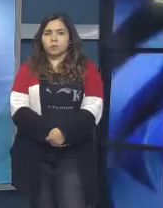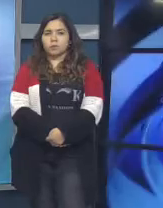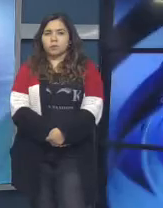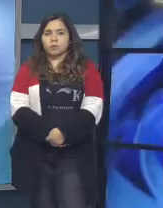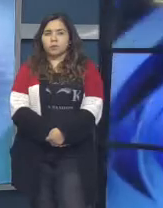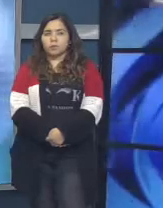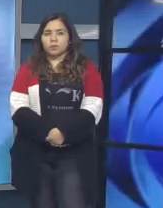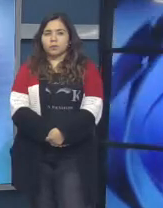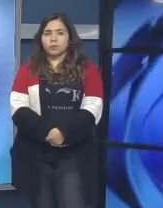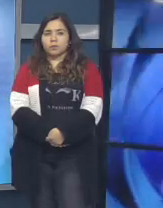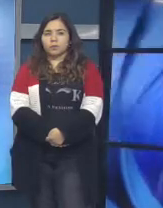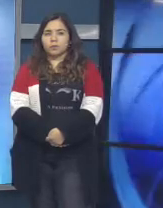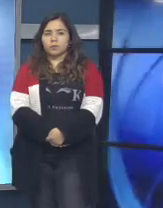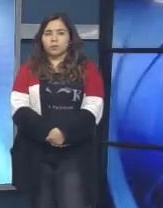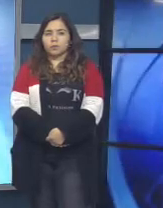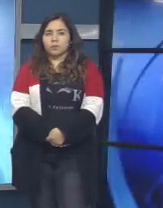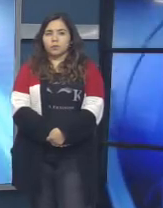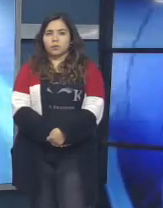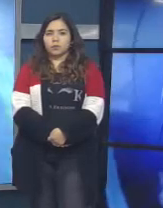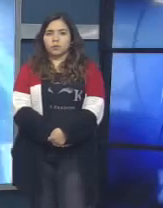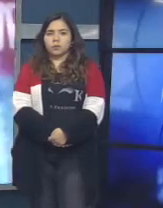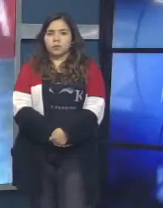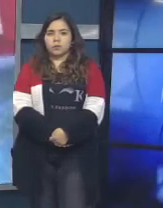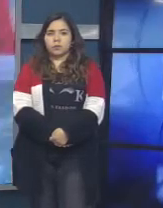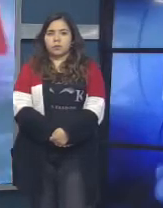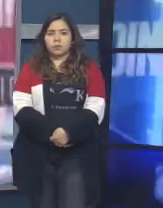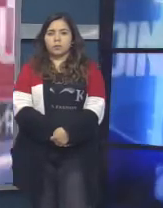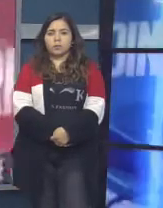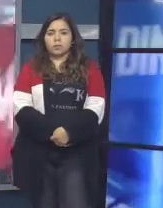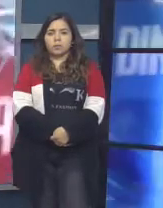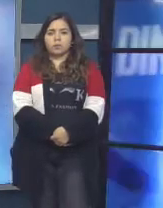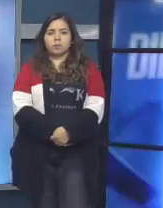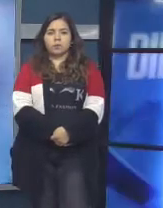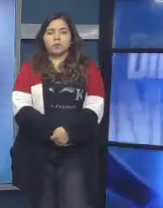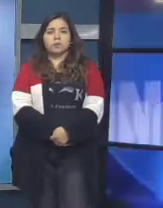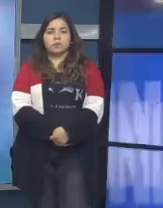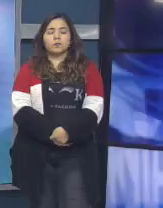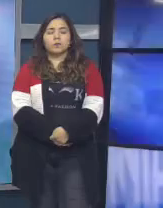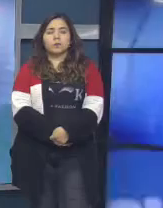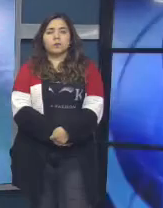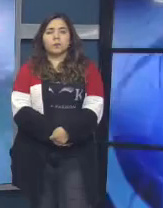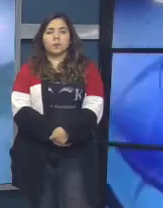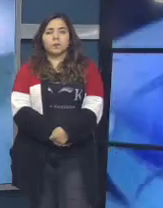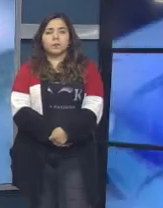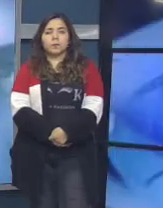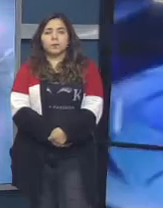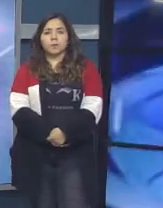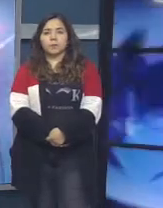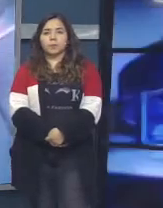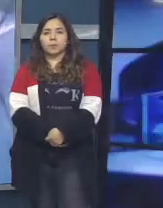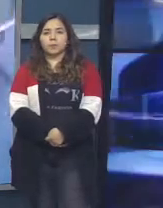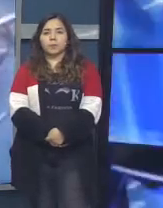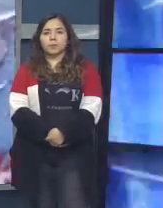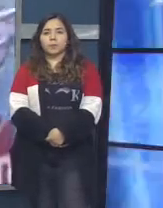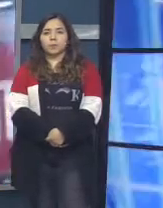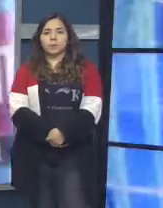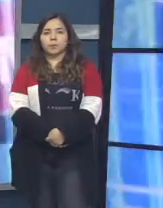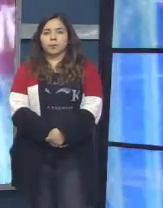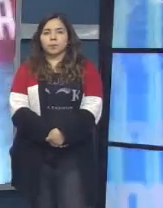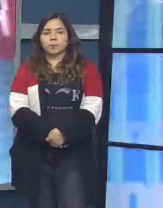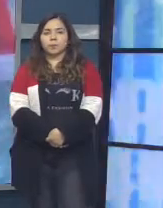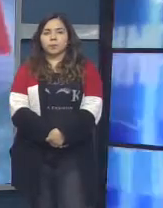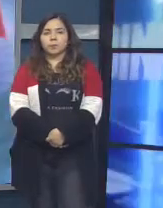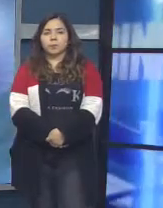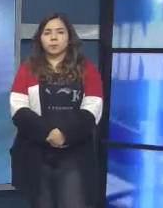donde el elemento fundamental que tenemos nosotros en la agencia de viajes es el empleado, ¿sí? Nosotros